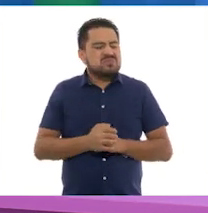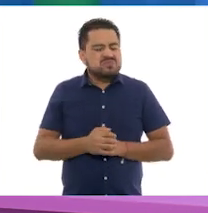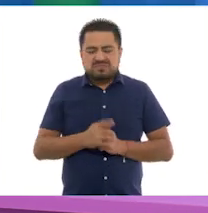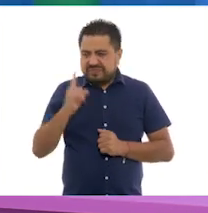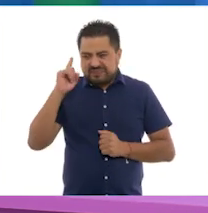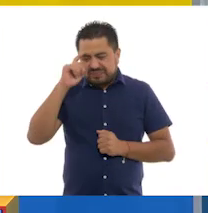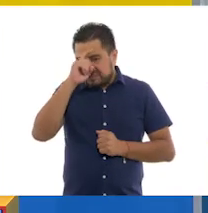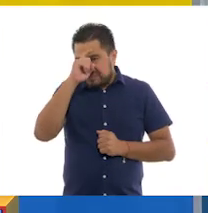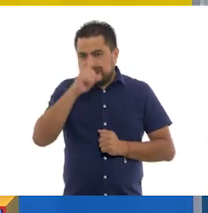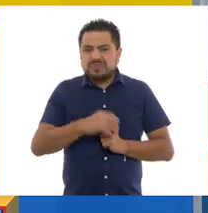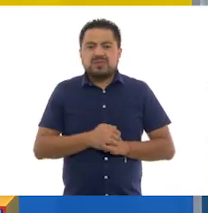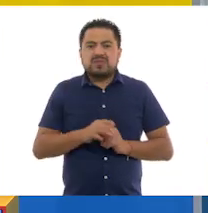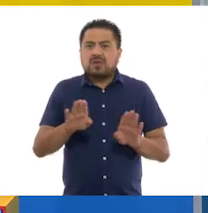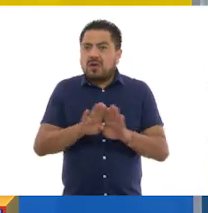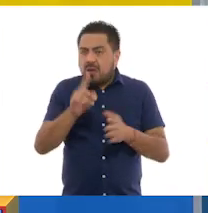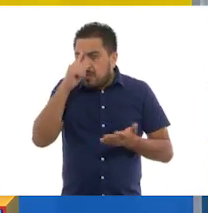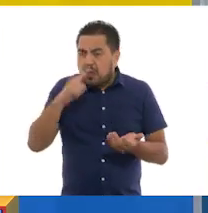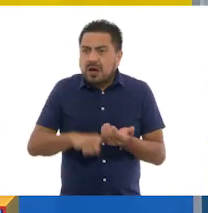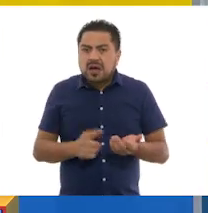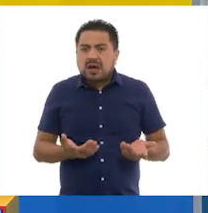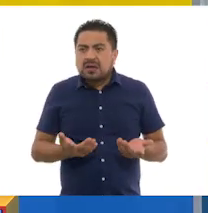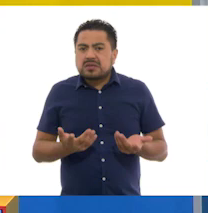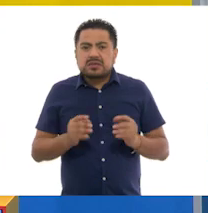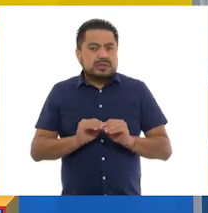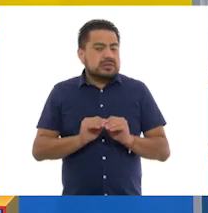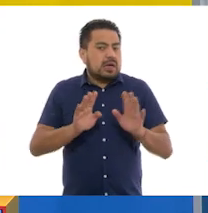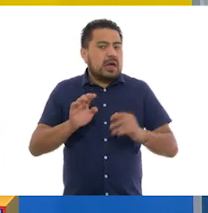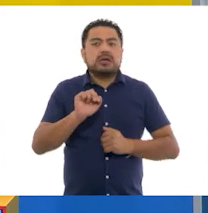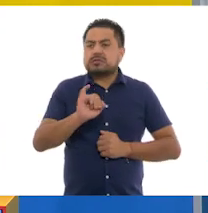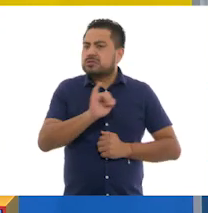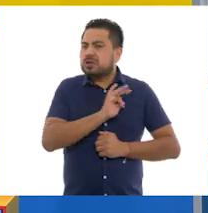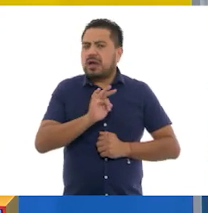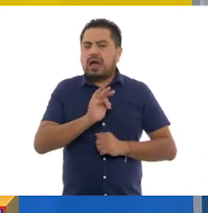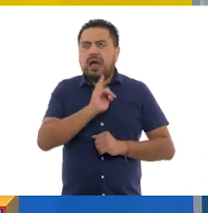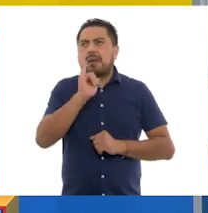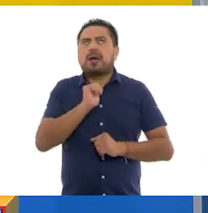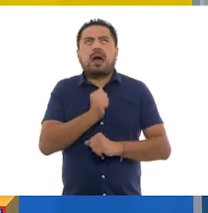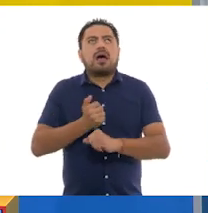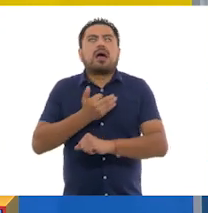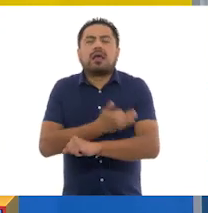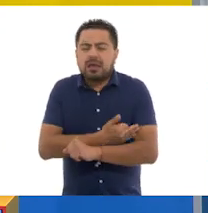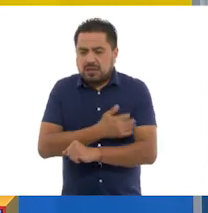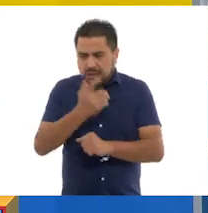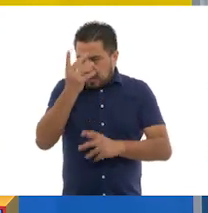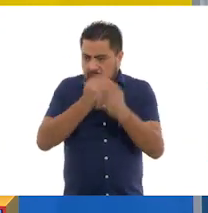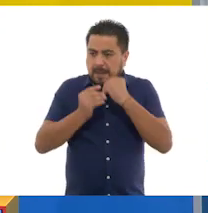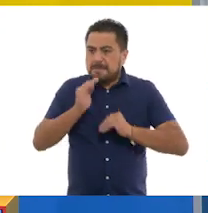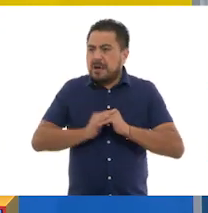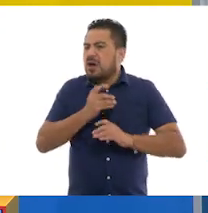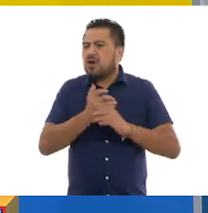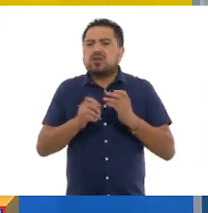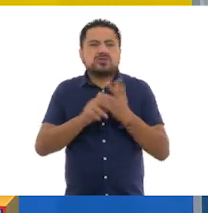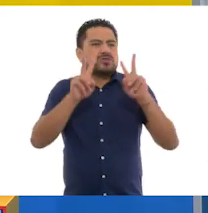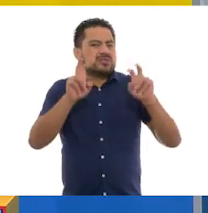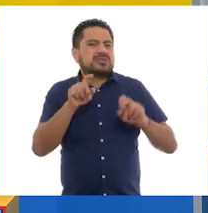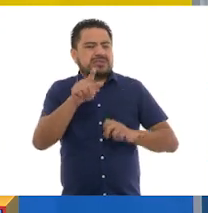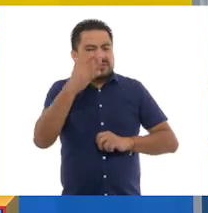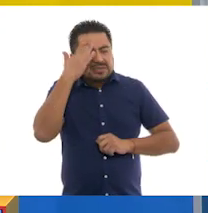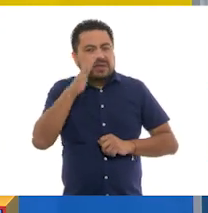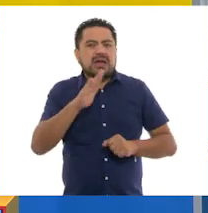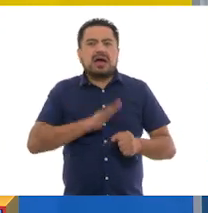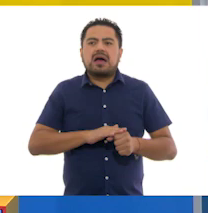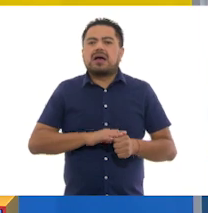posible. Ay, ¿cómo crees, Juan Carlos? Claro que se puede. Nunca es tarde para aprender nuevas cosas, sobre todo cuando se trata de nuestros